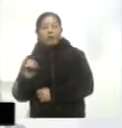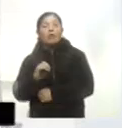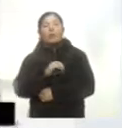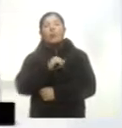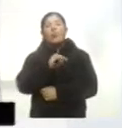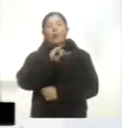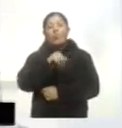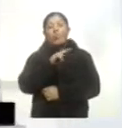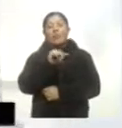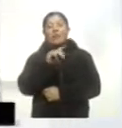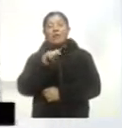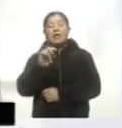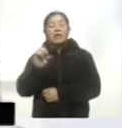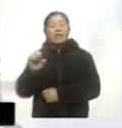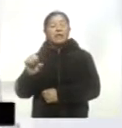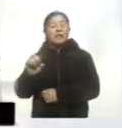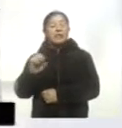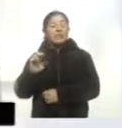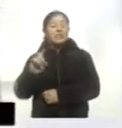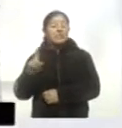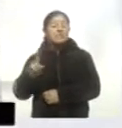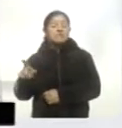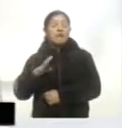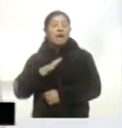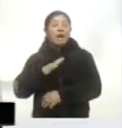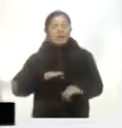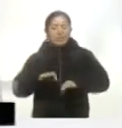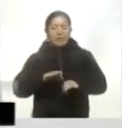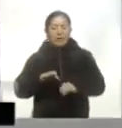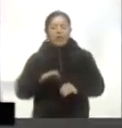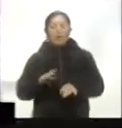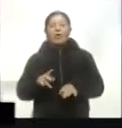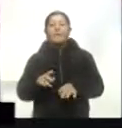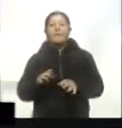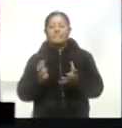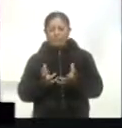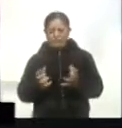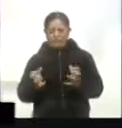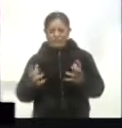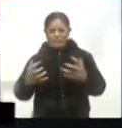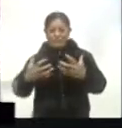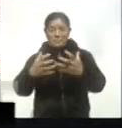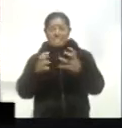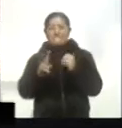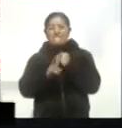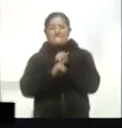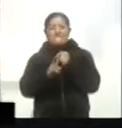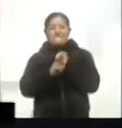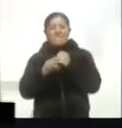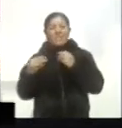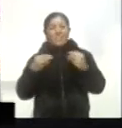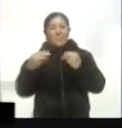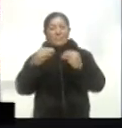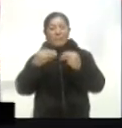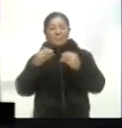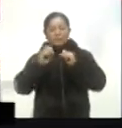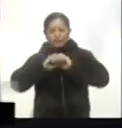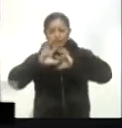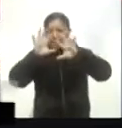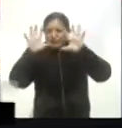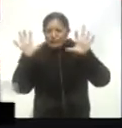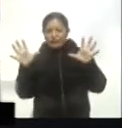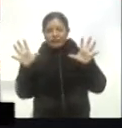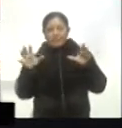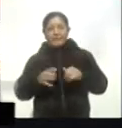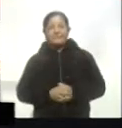municipio de Ixtacuistla, trabaja el barro vidriado libre de plomo. En mi pueblo hay 120 talleres que nos dedicamos a hacer la cazuela